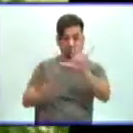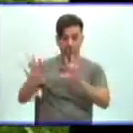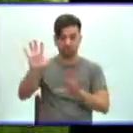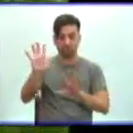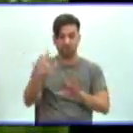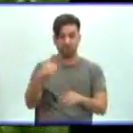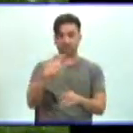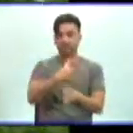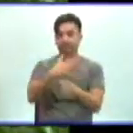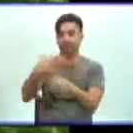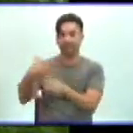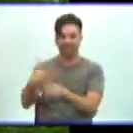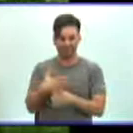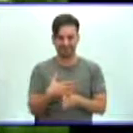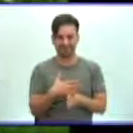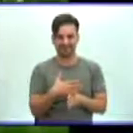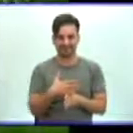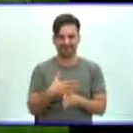y estables.